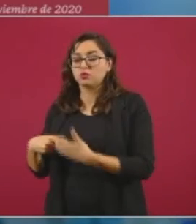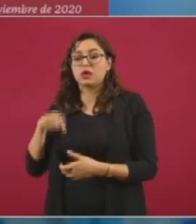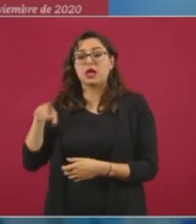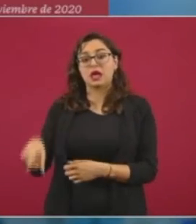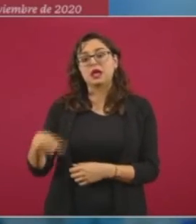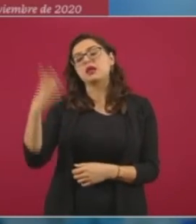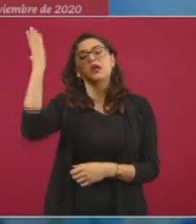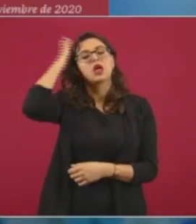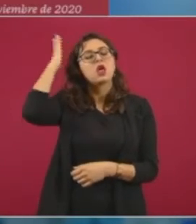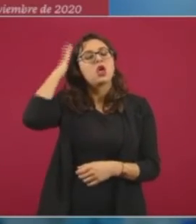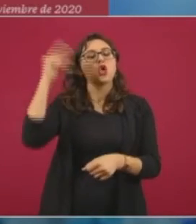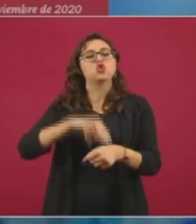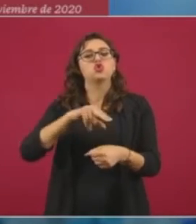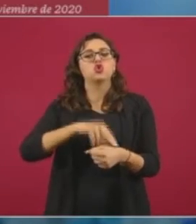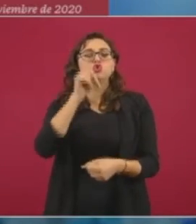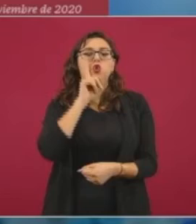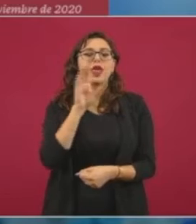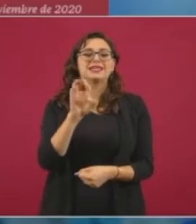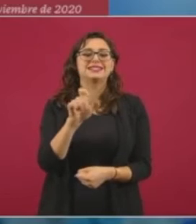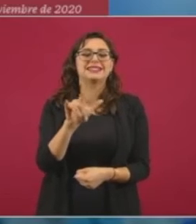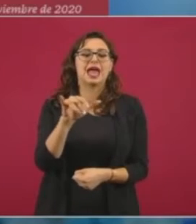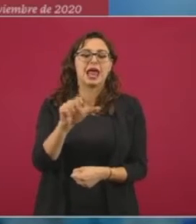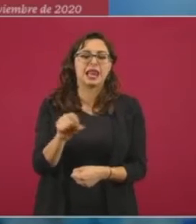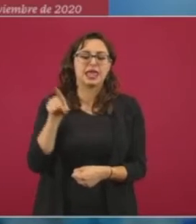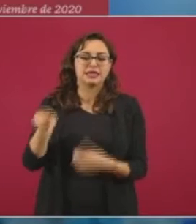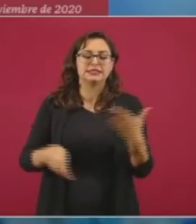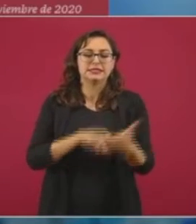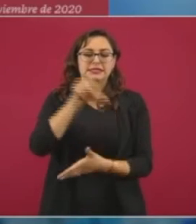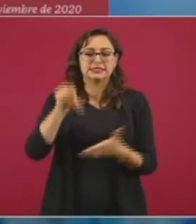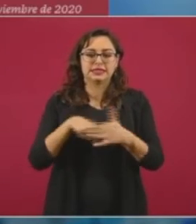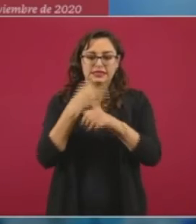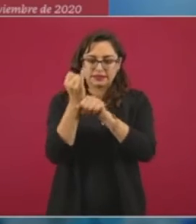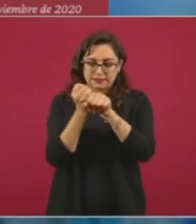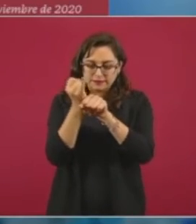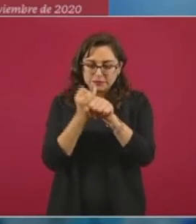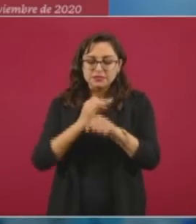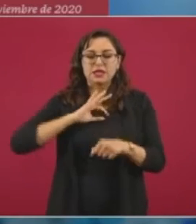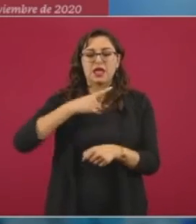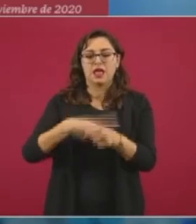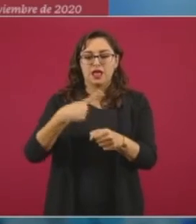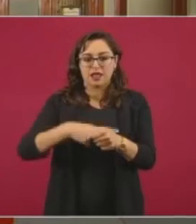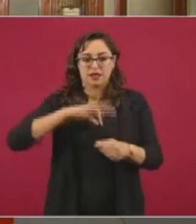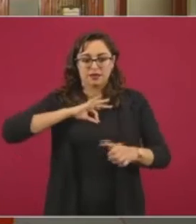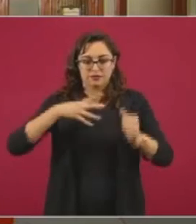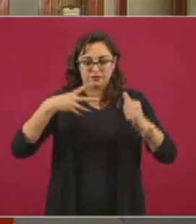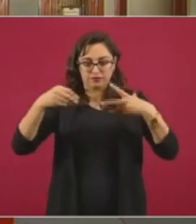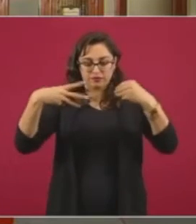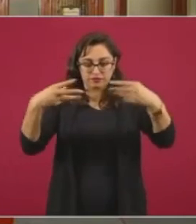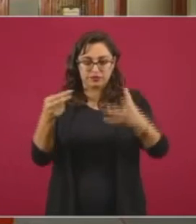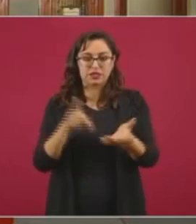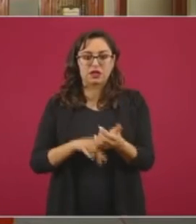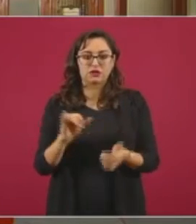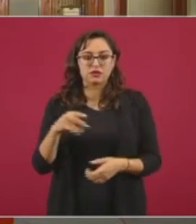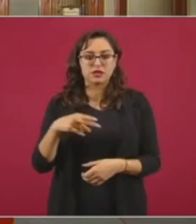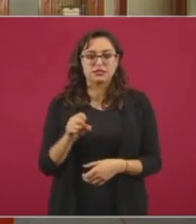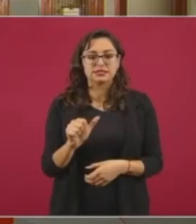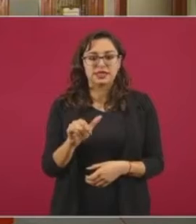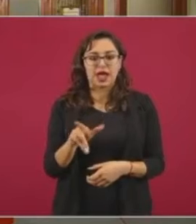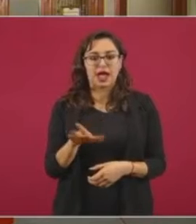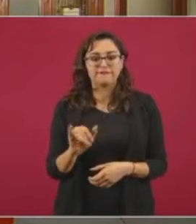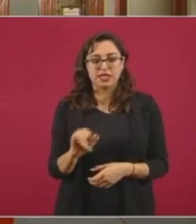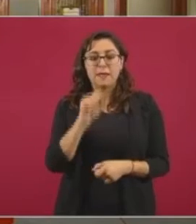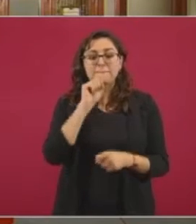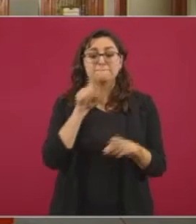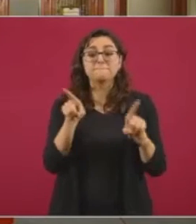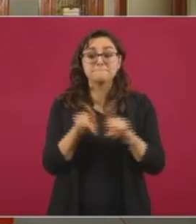Aranda, directora del Centro de Investigación sobre Enfermedades Infecciosas del Instituto Nacional de Salud Pública, y participa en